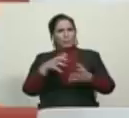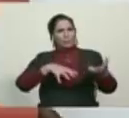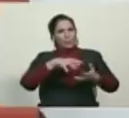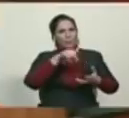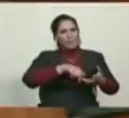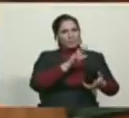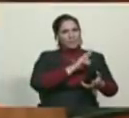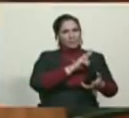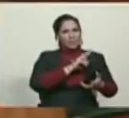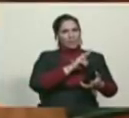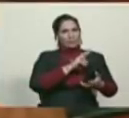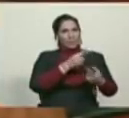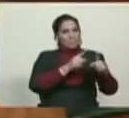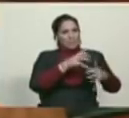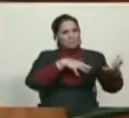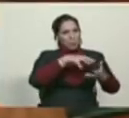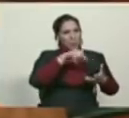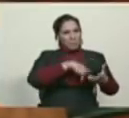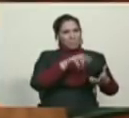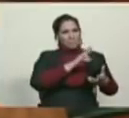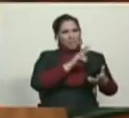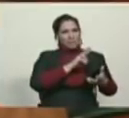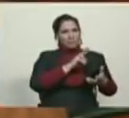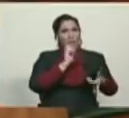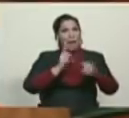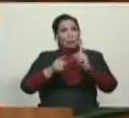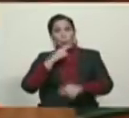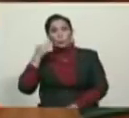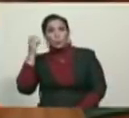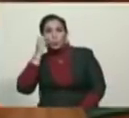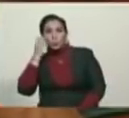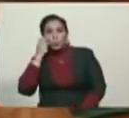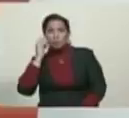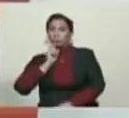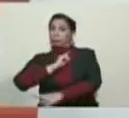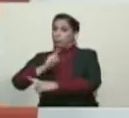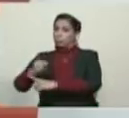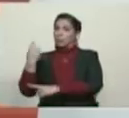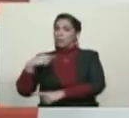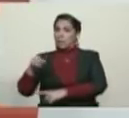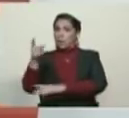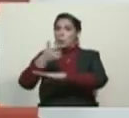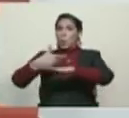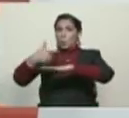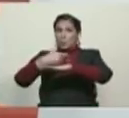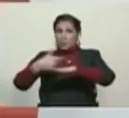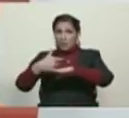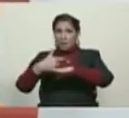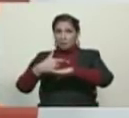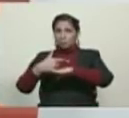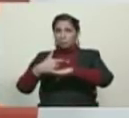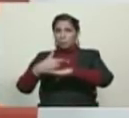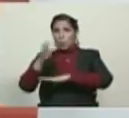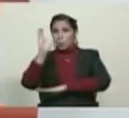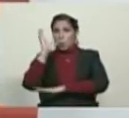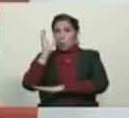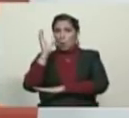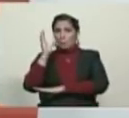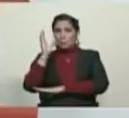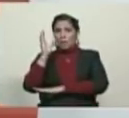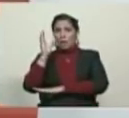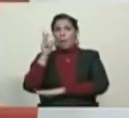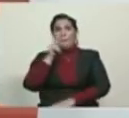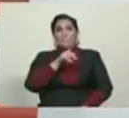El asunto es Venezuela. Algún día Duque va a tener que gobernar Colombia, algún día Piñera va a tener que gobernar Chile y dejar de preocuparse por